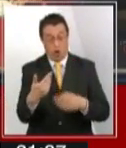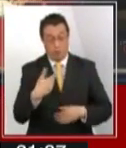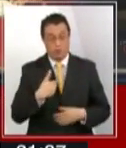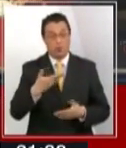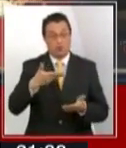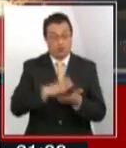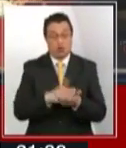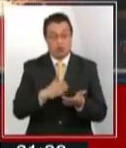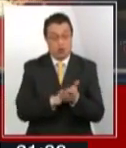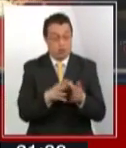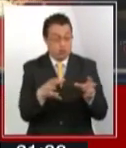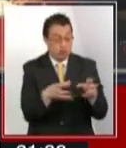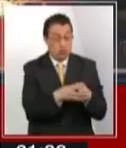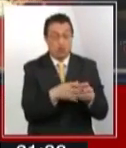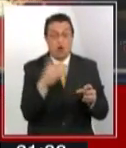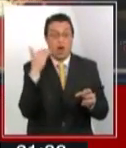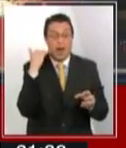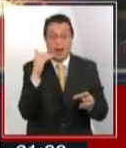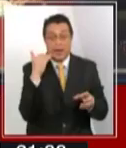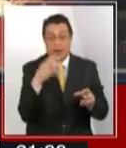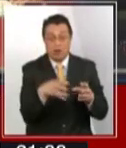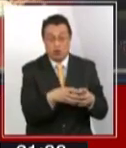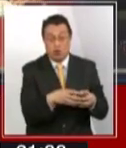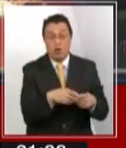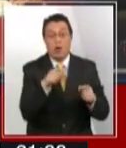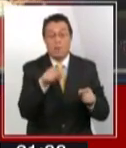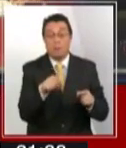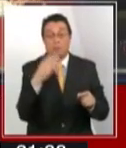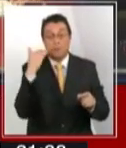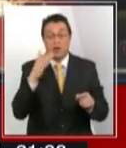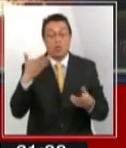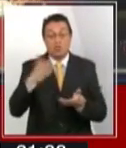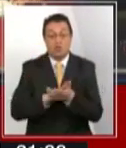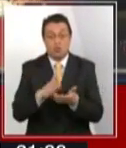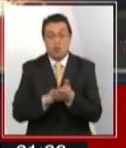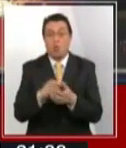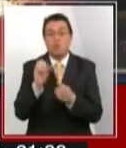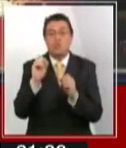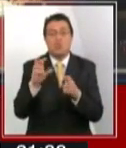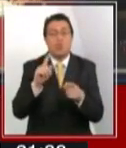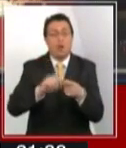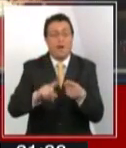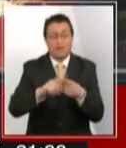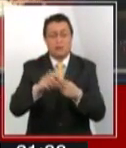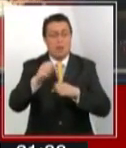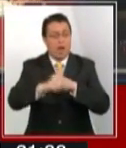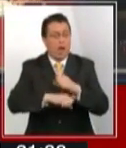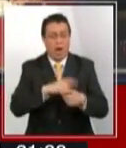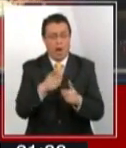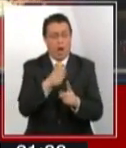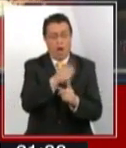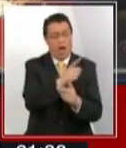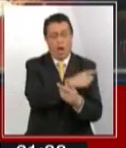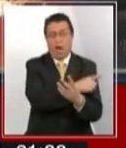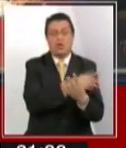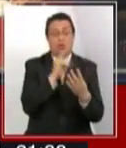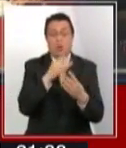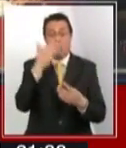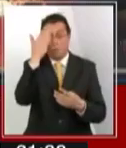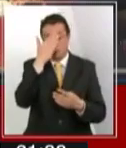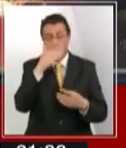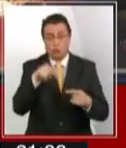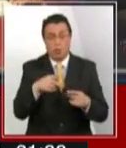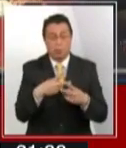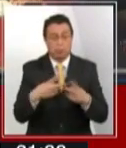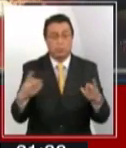de este conjunto de niños, pero los niños han muerto muchas veces y muchos años y sin que haya habido preocupación mediática en este